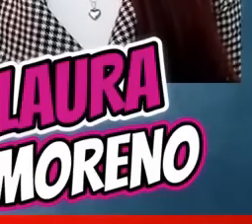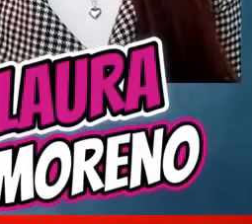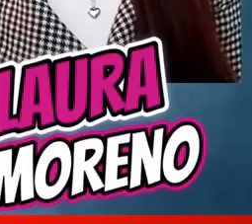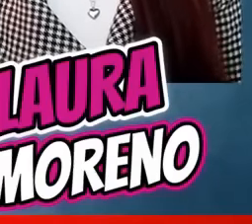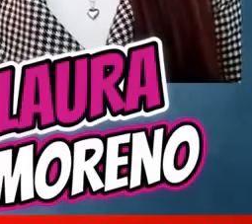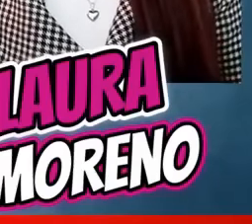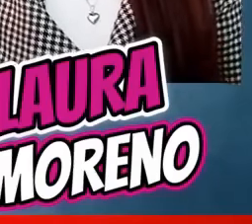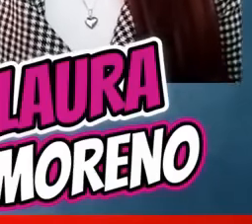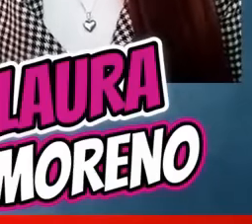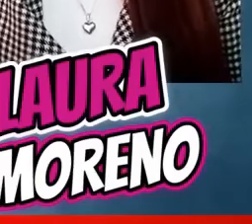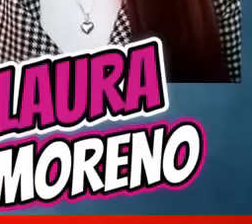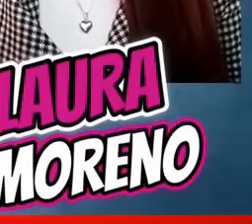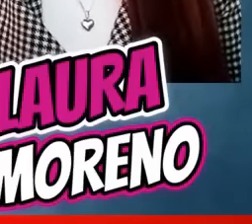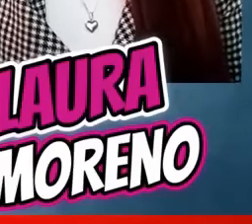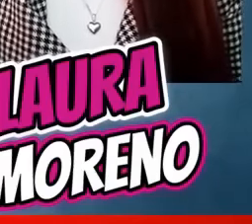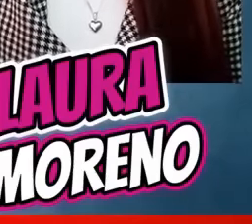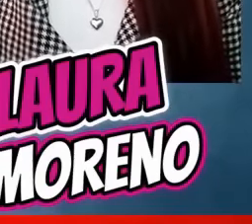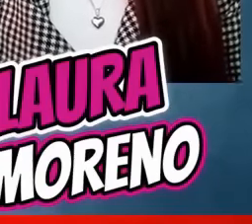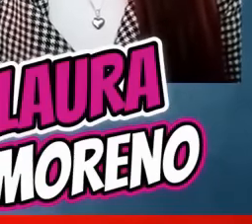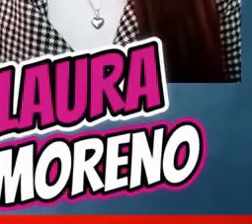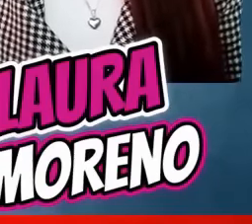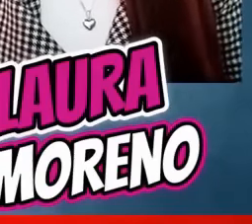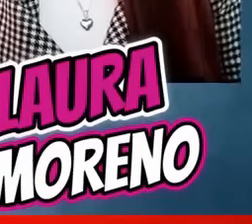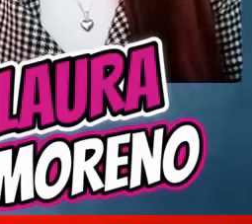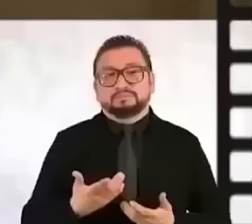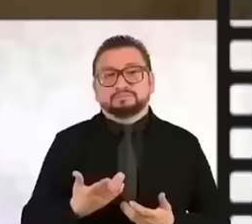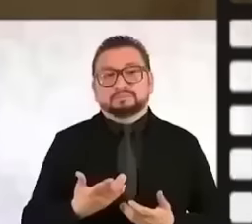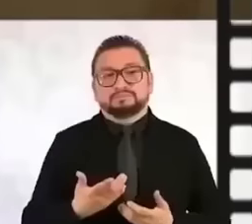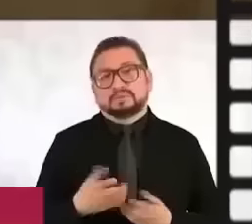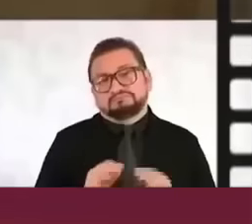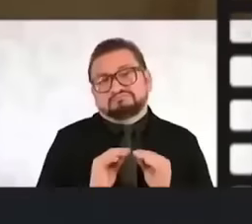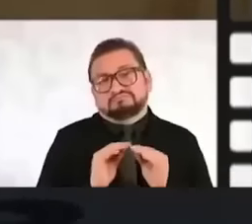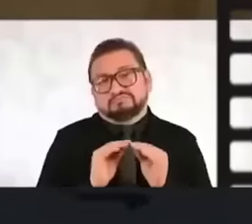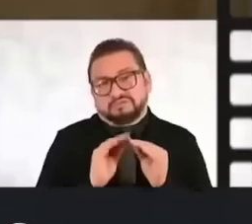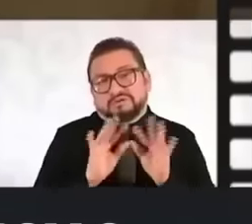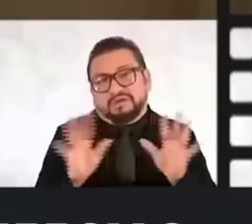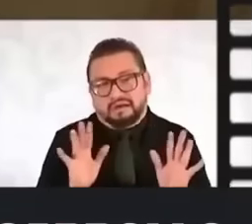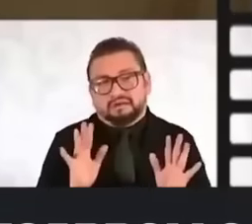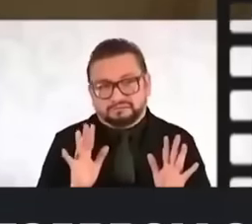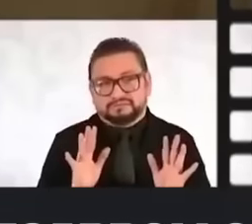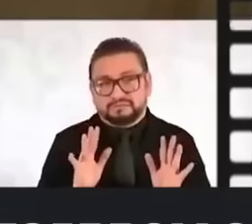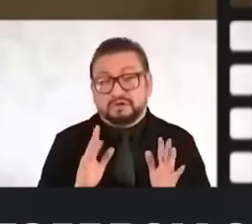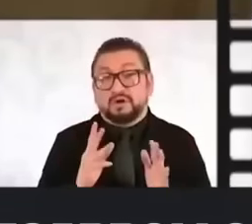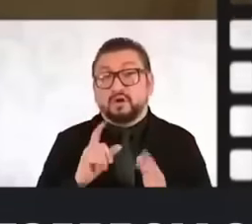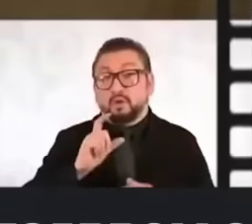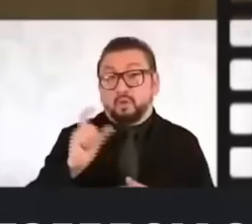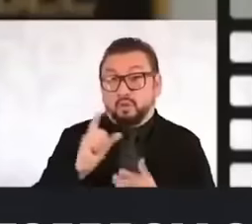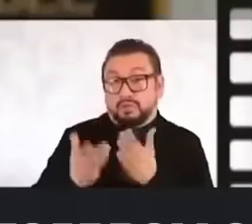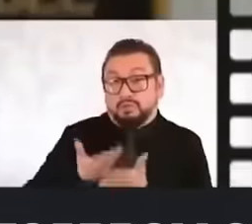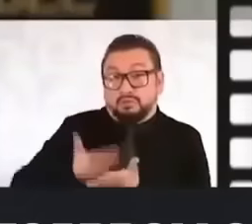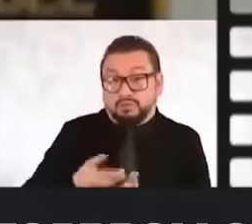estaba siendo destruido y que nunca llegarían las inversiones al país. Claro que ninguna de estas